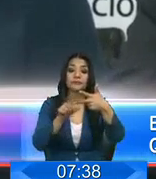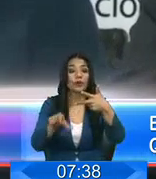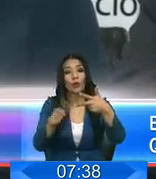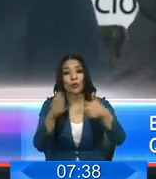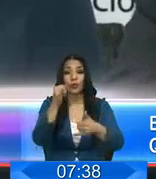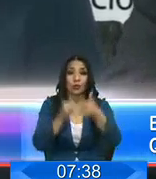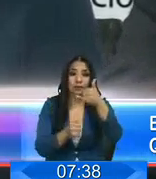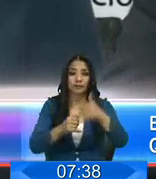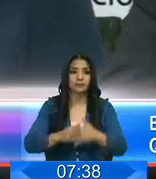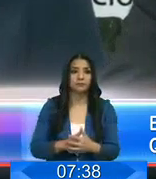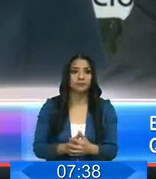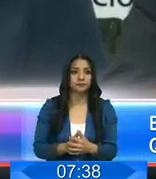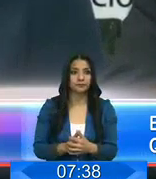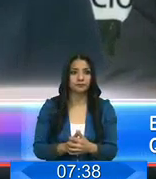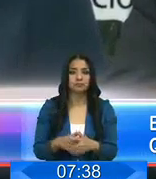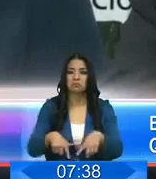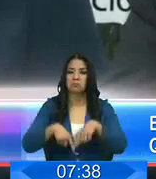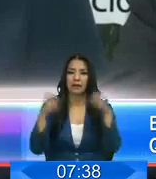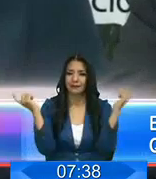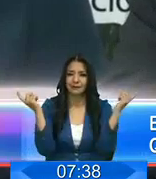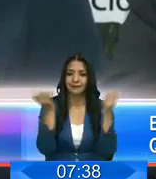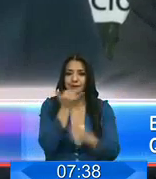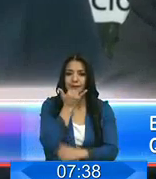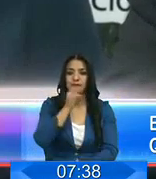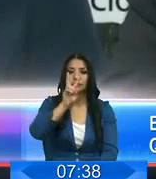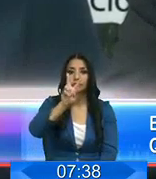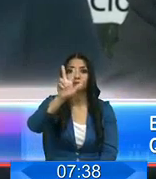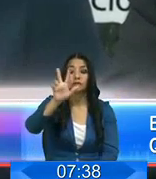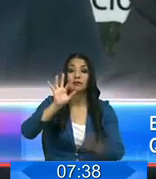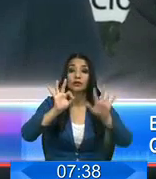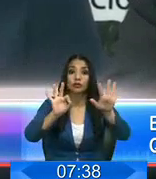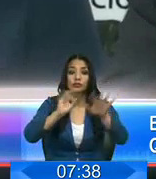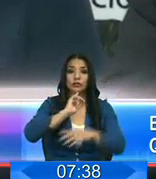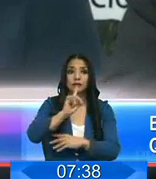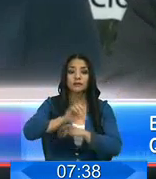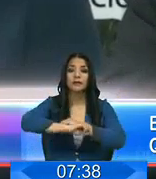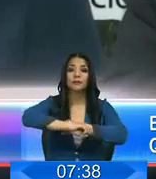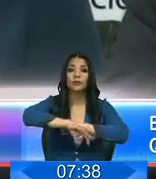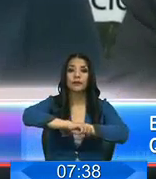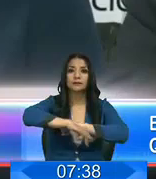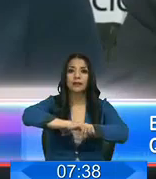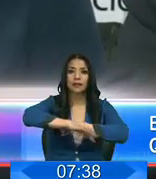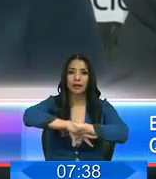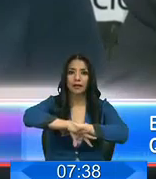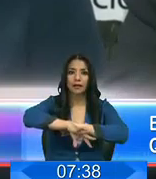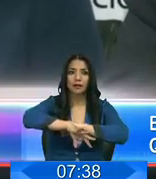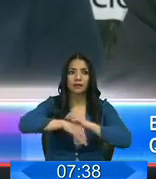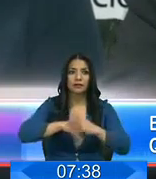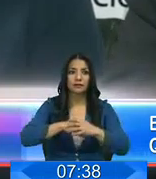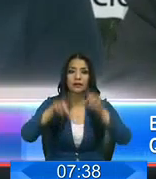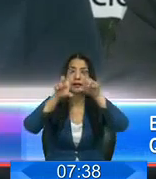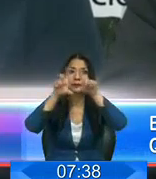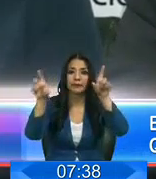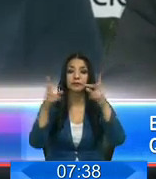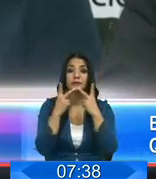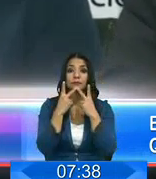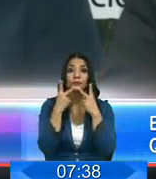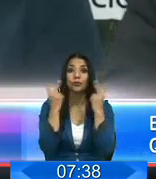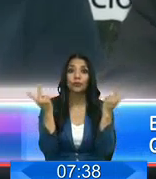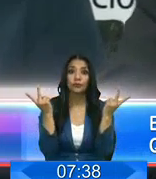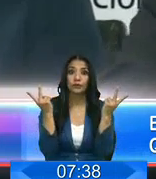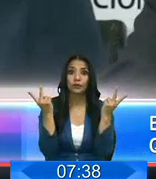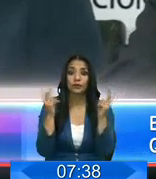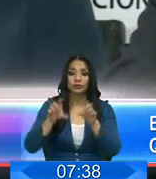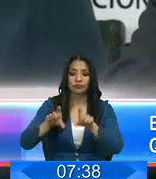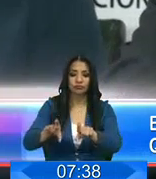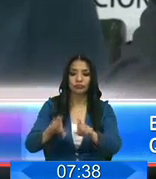última, y que es la mayor cantidad, que son 238, dice publicidad o propaganda de entidades públicas sin